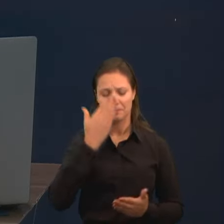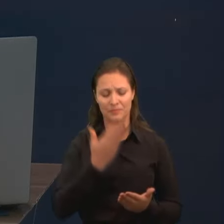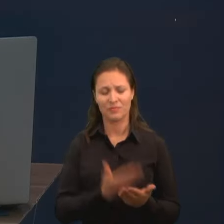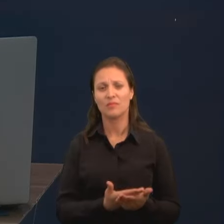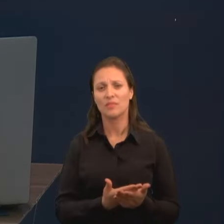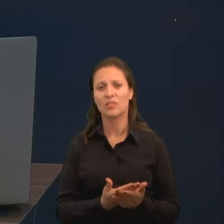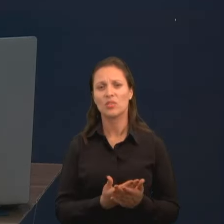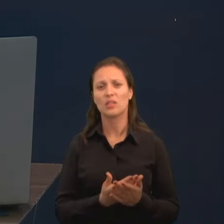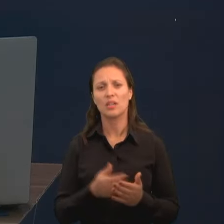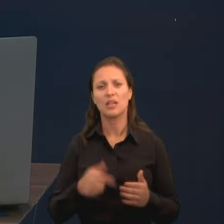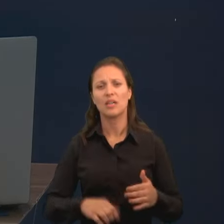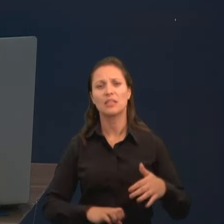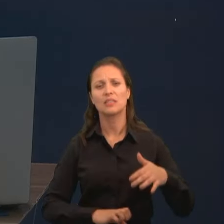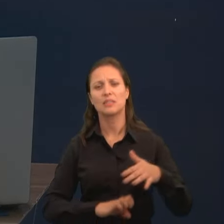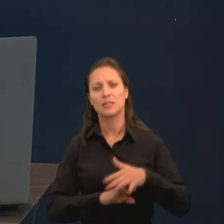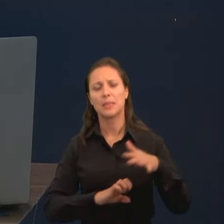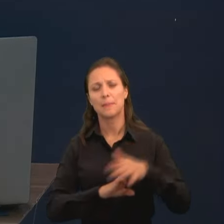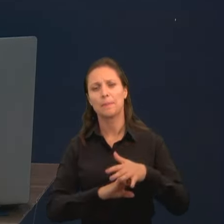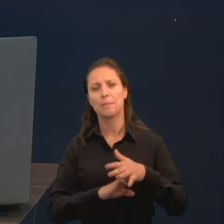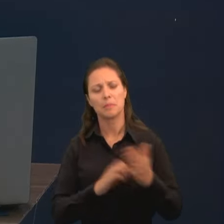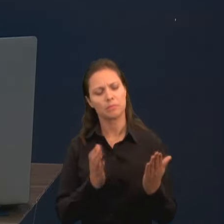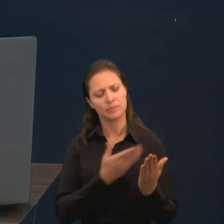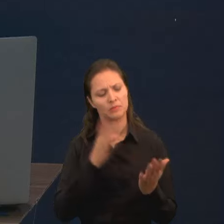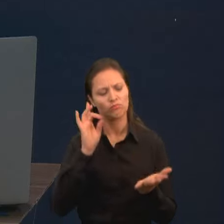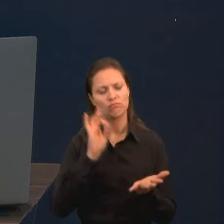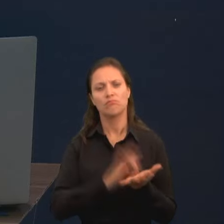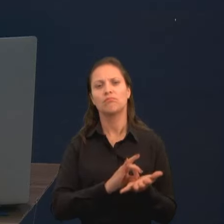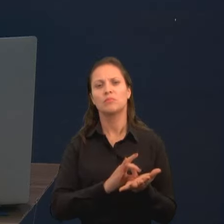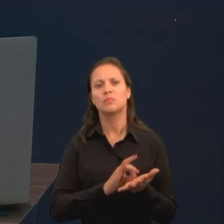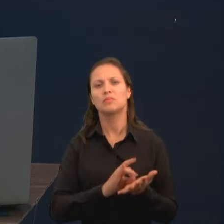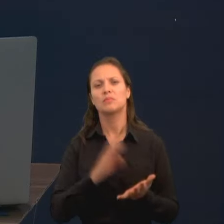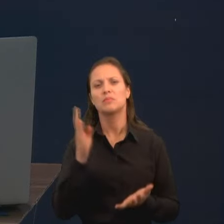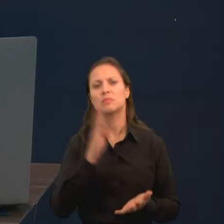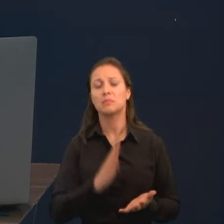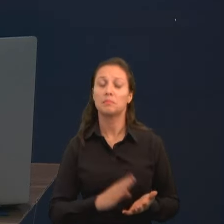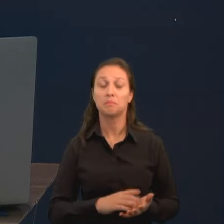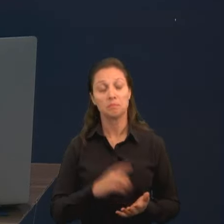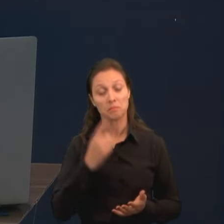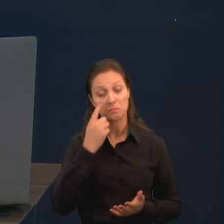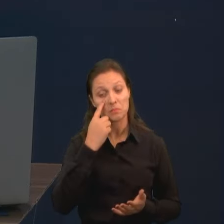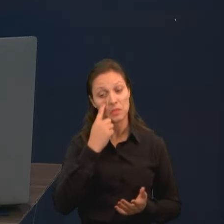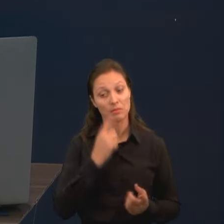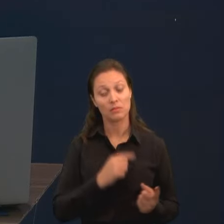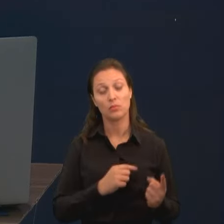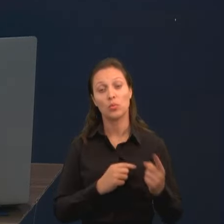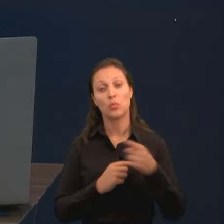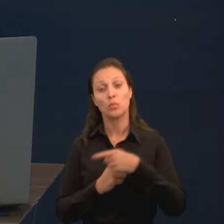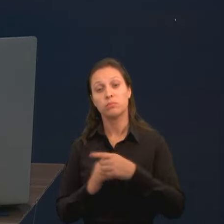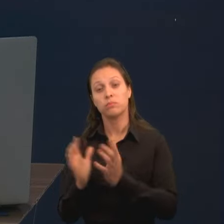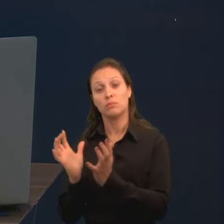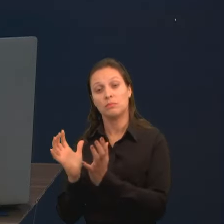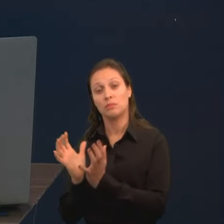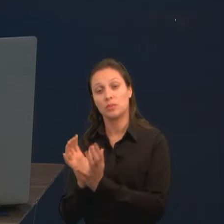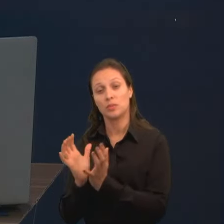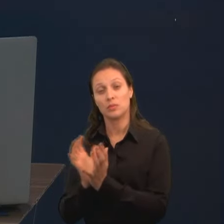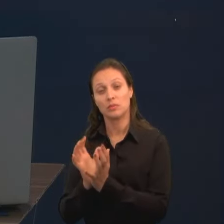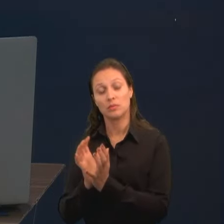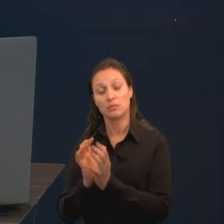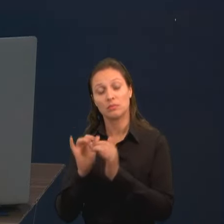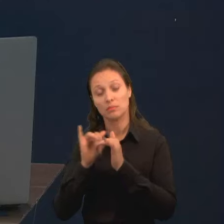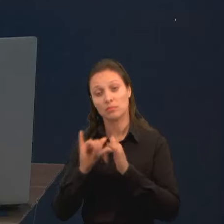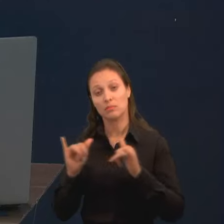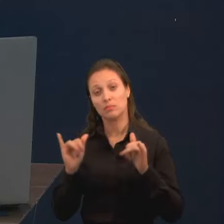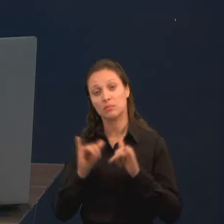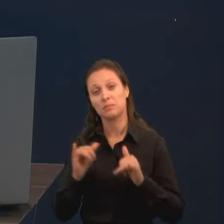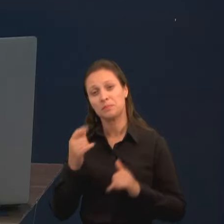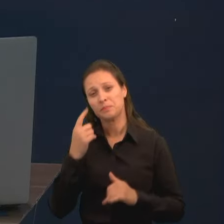personas creen en estas instituciones democráticas de garantía. En el escenario inverso,